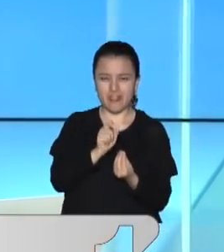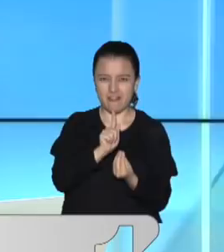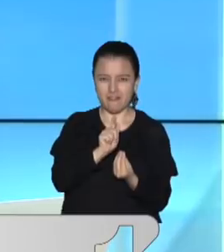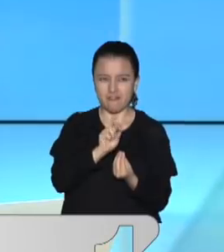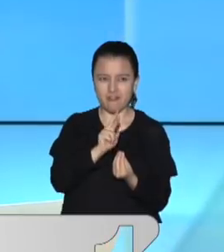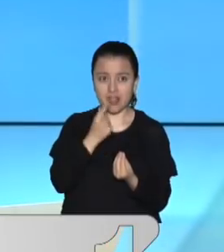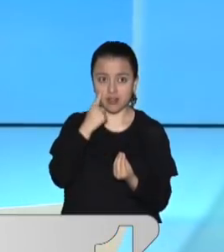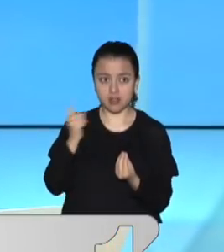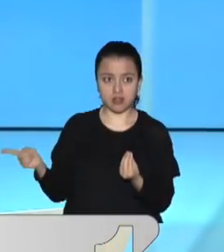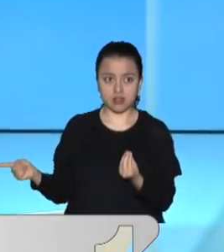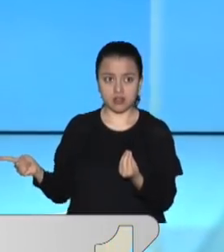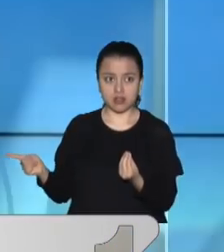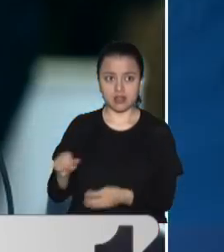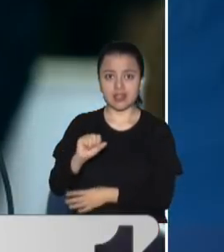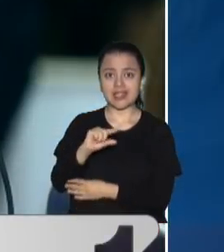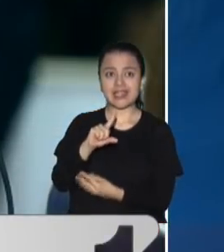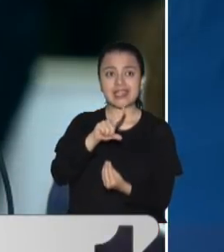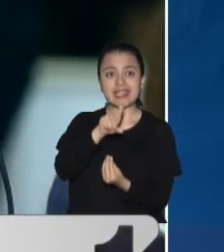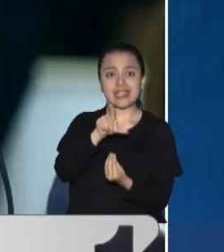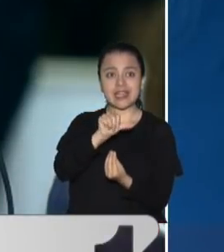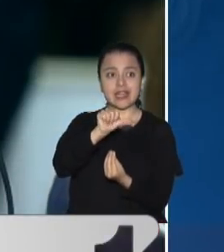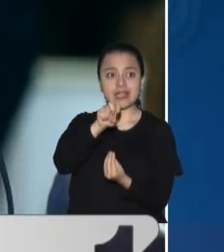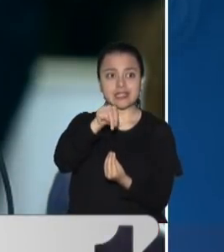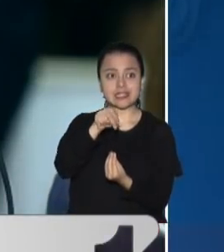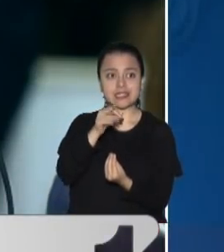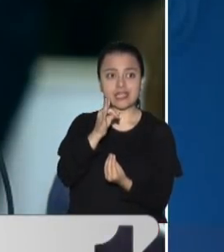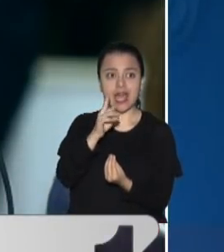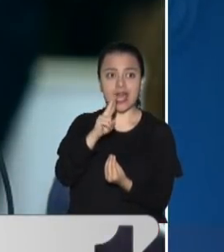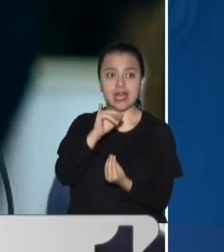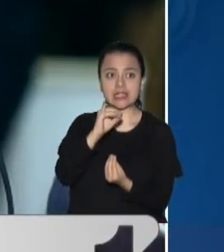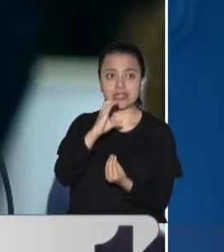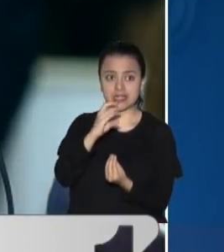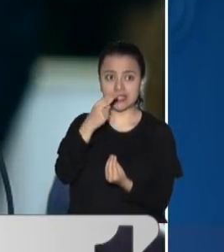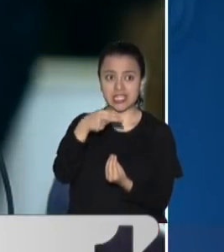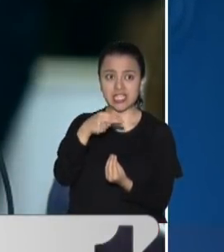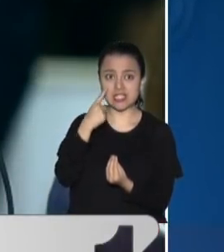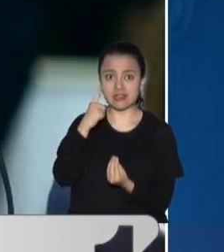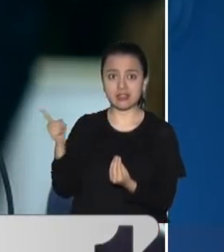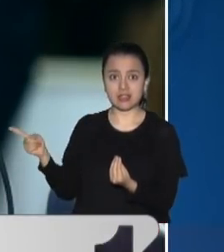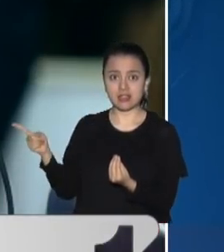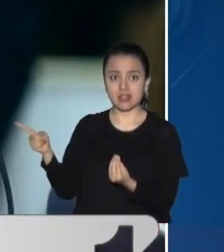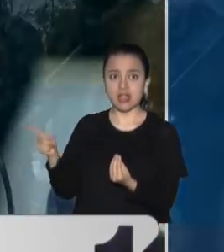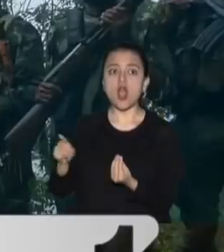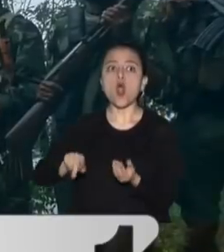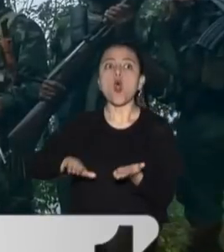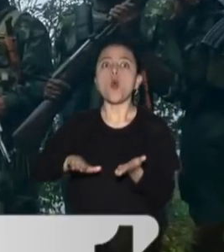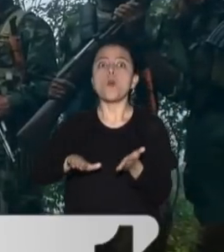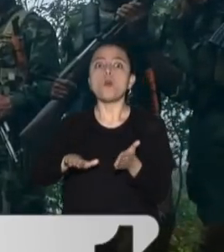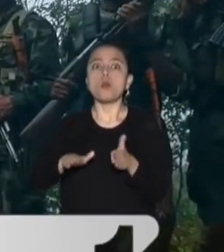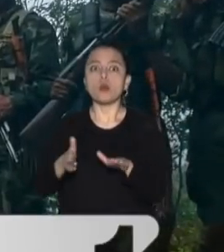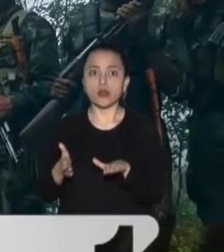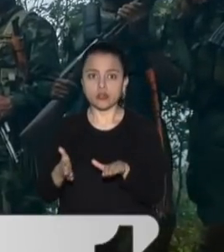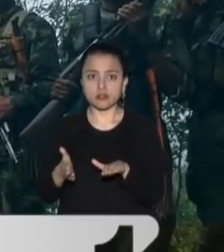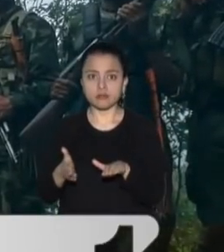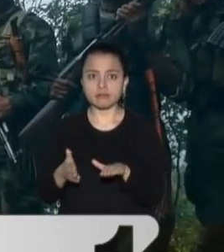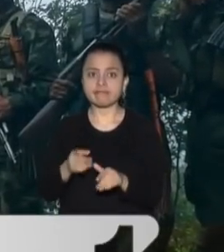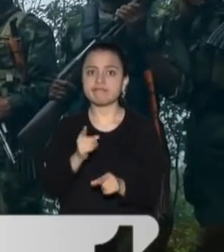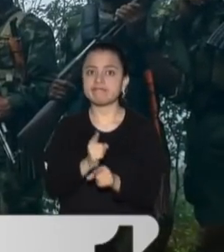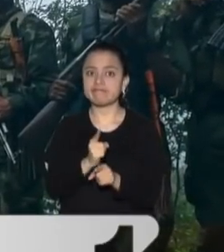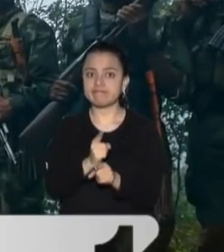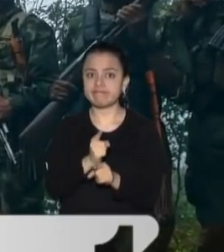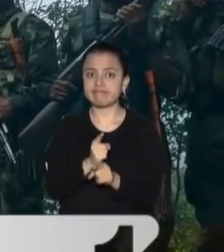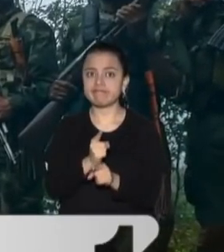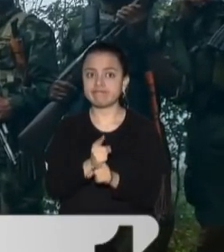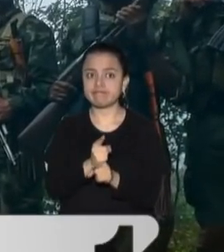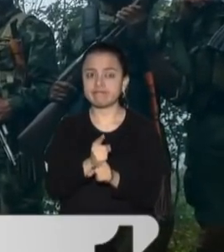fue abatido en territorio venezolano. Fuentes de Noticentro 1 CMI pueden confirmar esta información. El exguerrillero de las